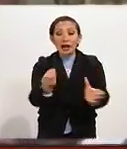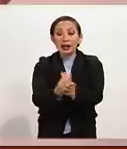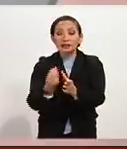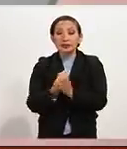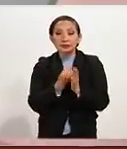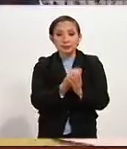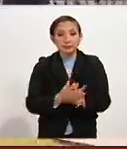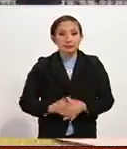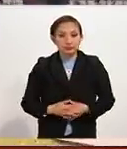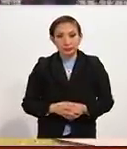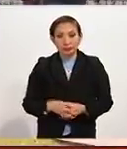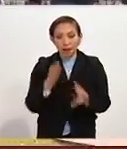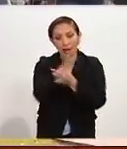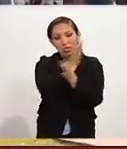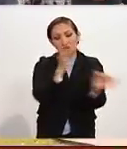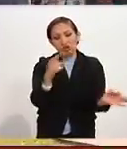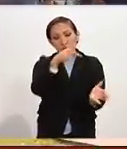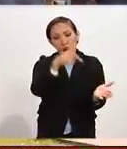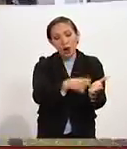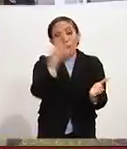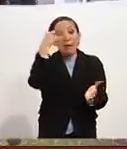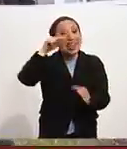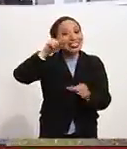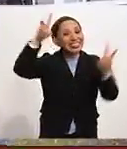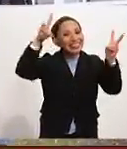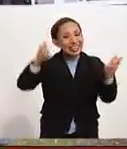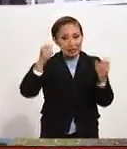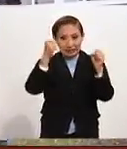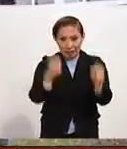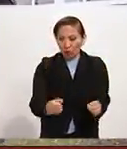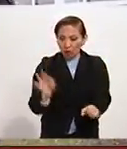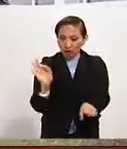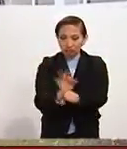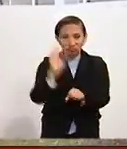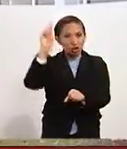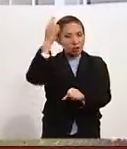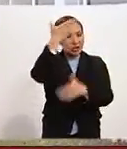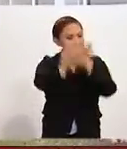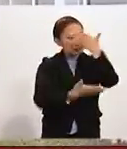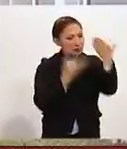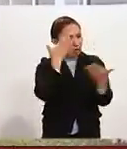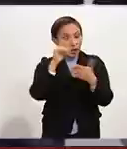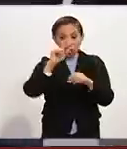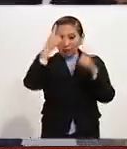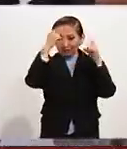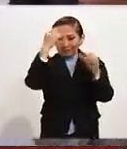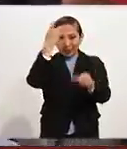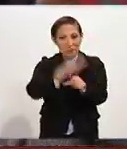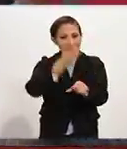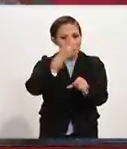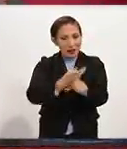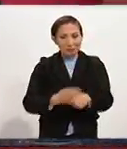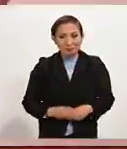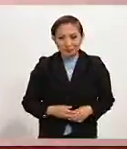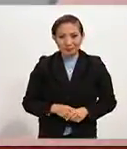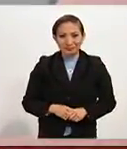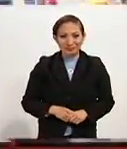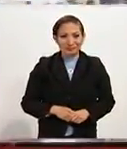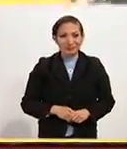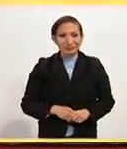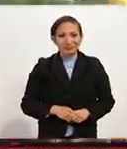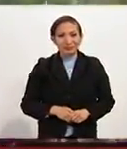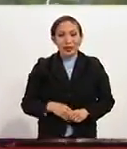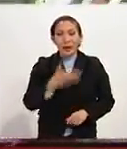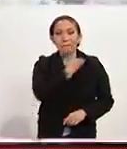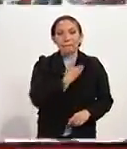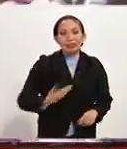clases. Anuncian un lugar para ti que garantice educación superior para todos los egresados del nivel medio superior.